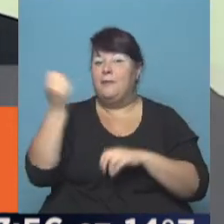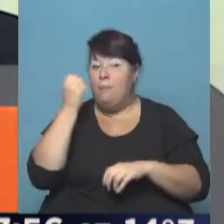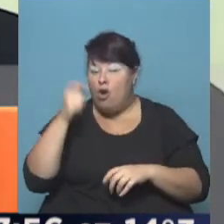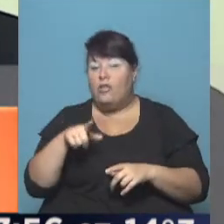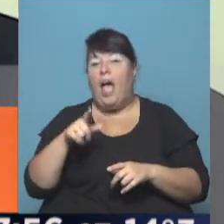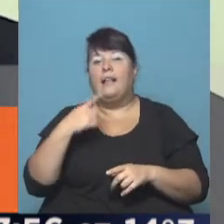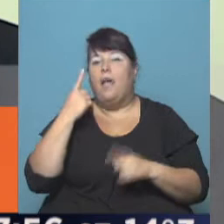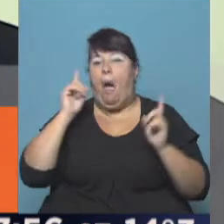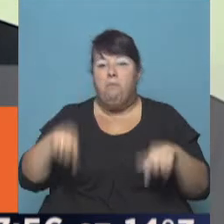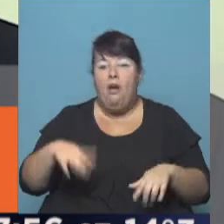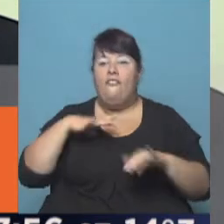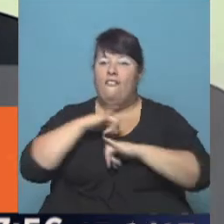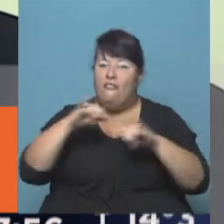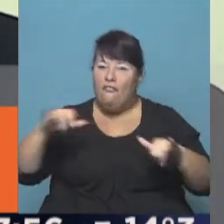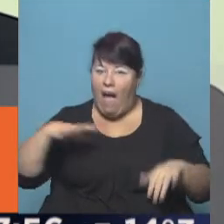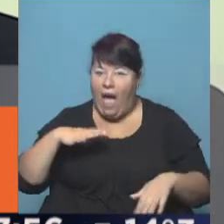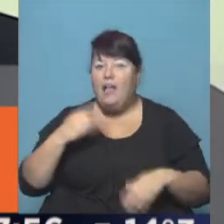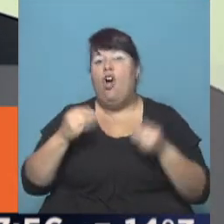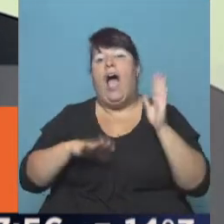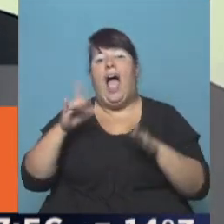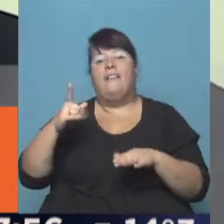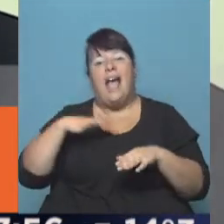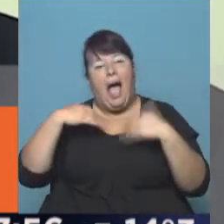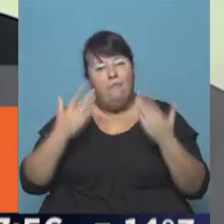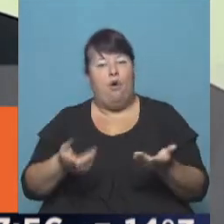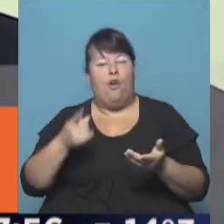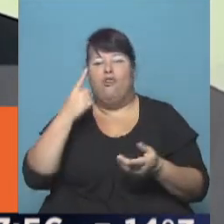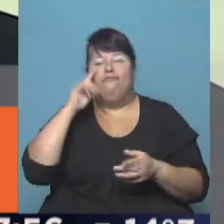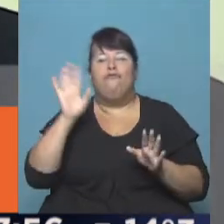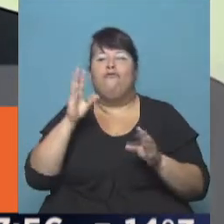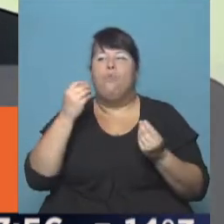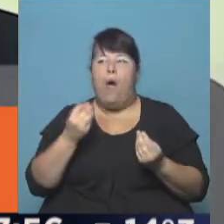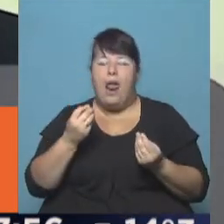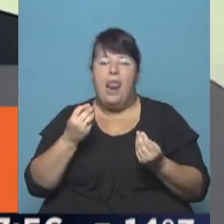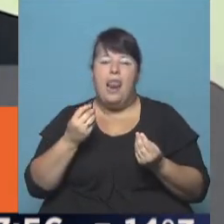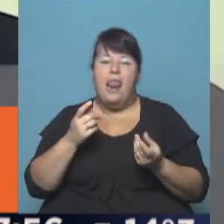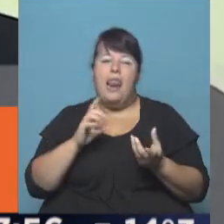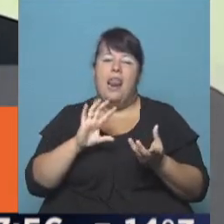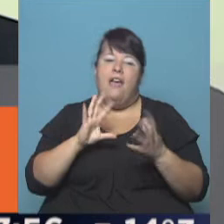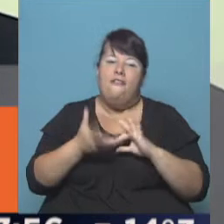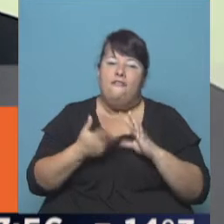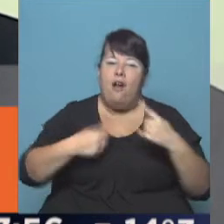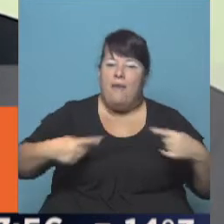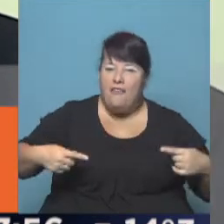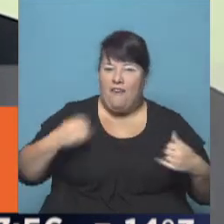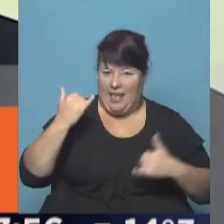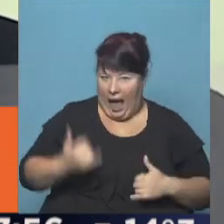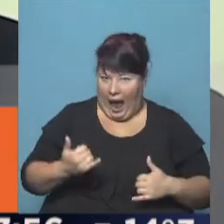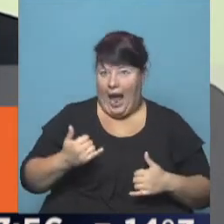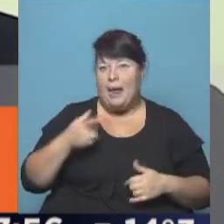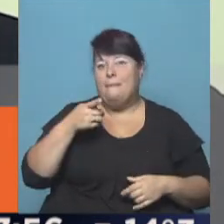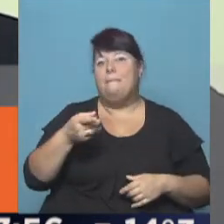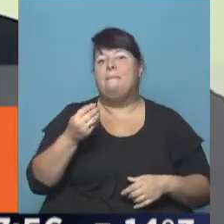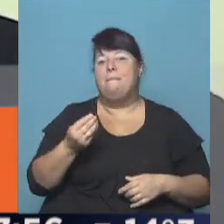se conocen, o porque no se difunden bien, o porque a veces no se utiliza o no se conocen las distintas herramientas que se tienen para que